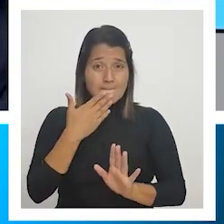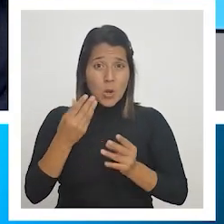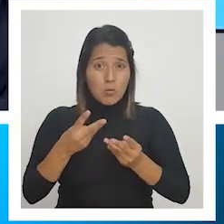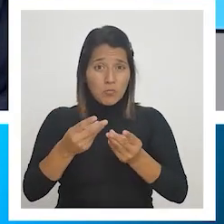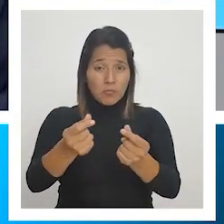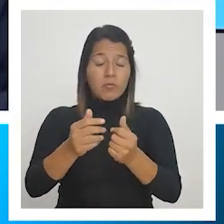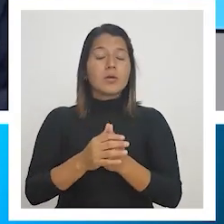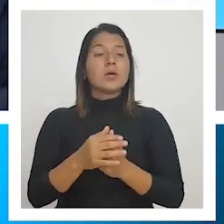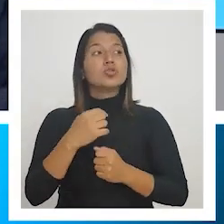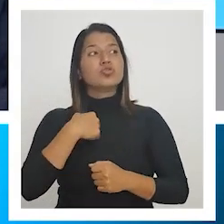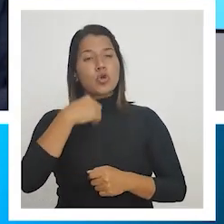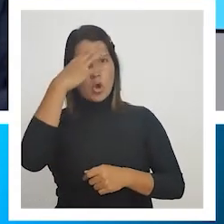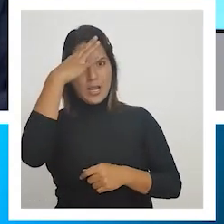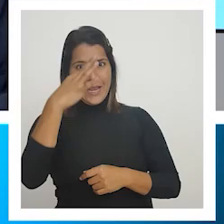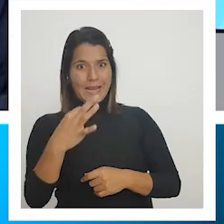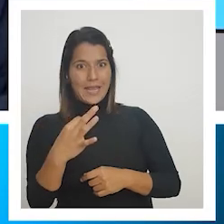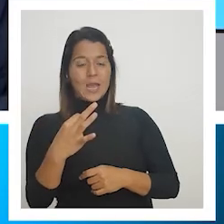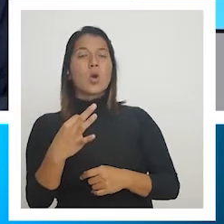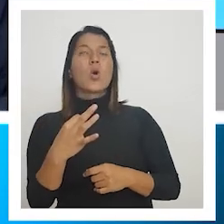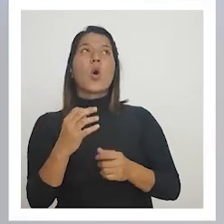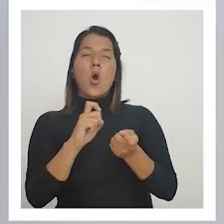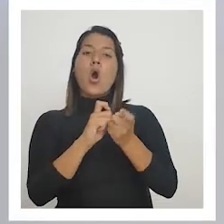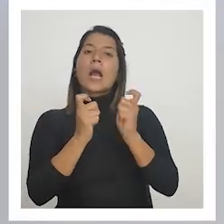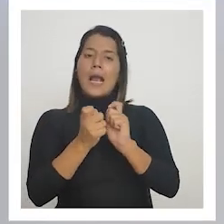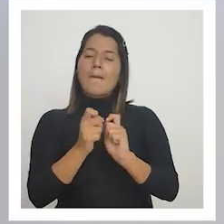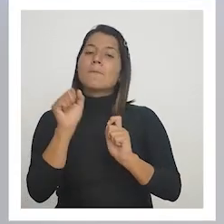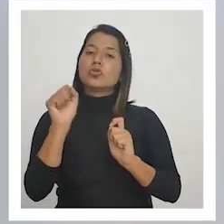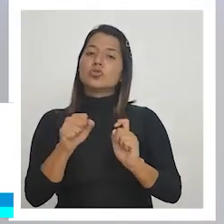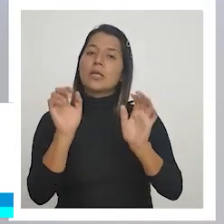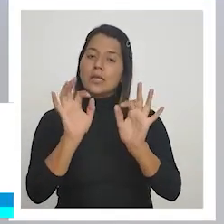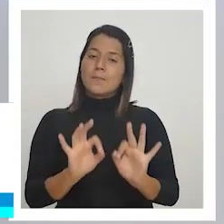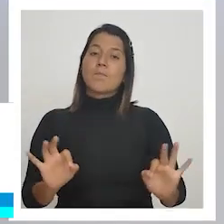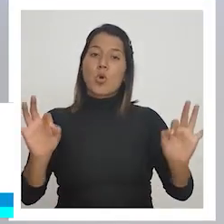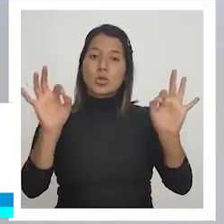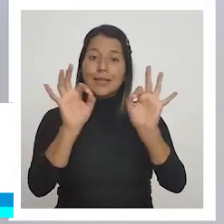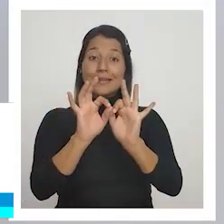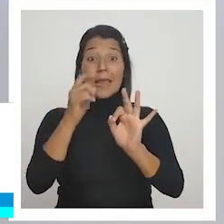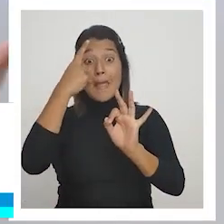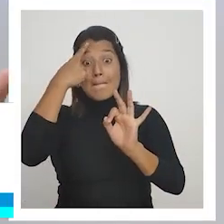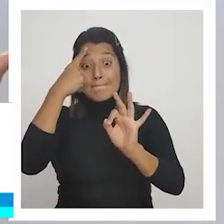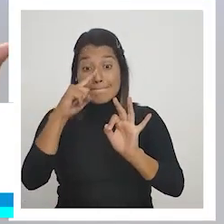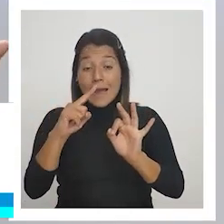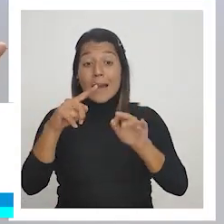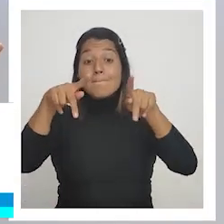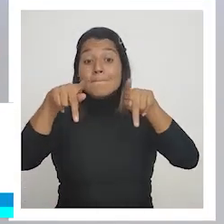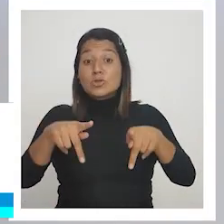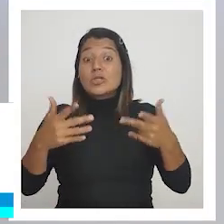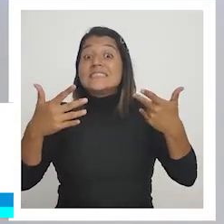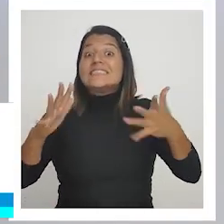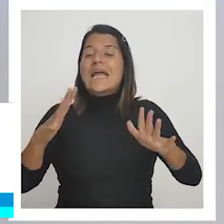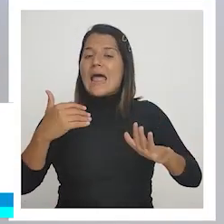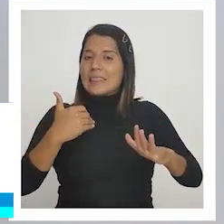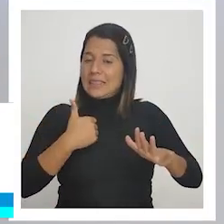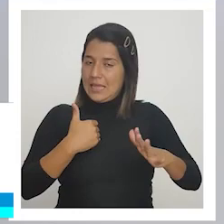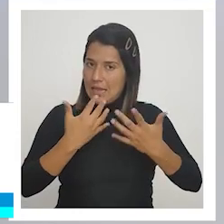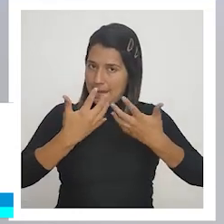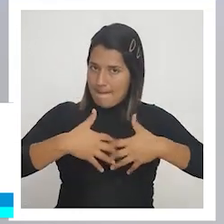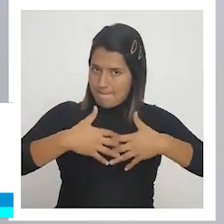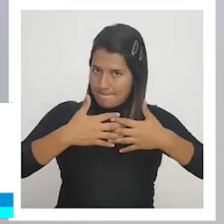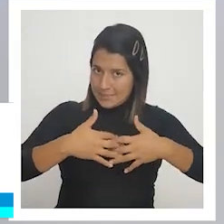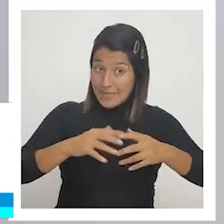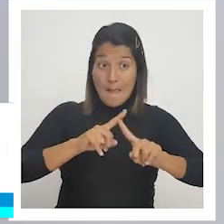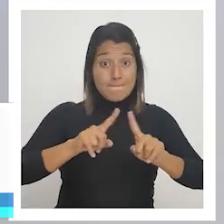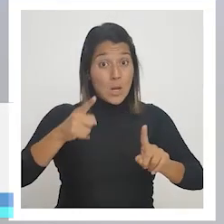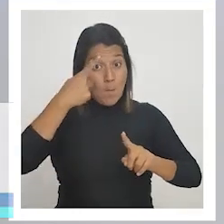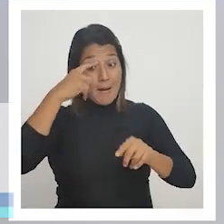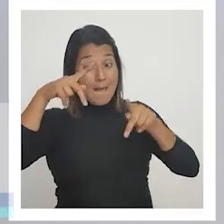en términos de quienes están ya operando negocios, pero quienes crean una nueva empresa, todavía los grandes